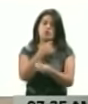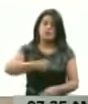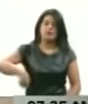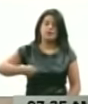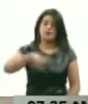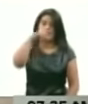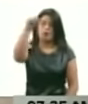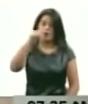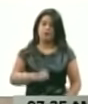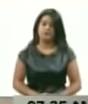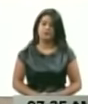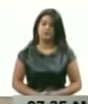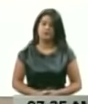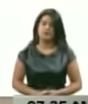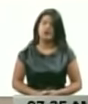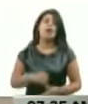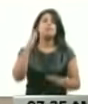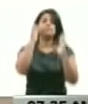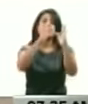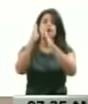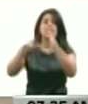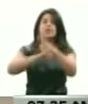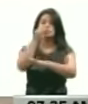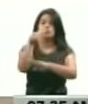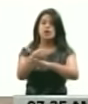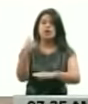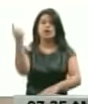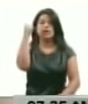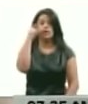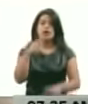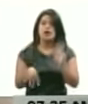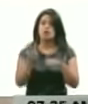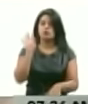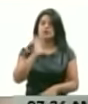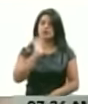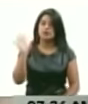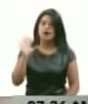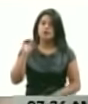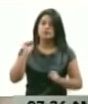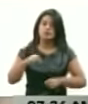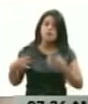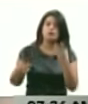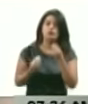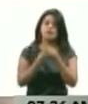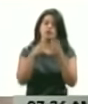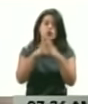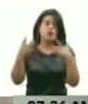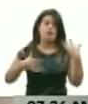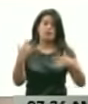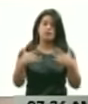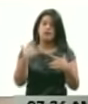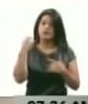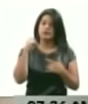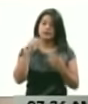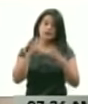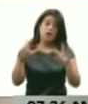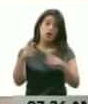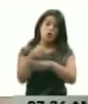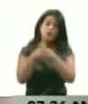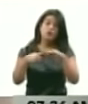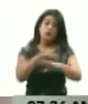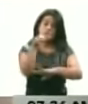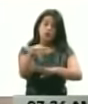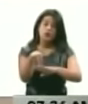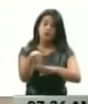Maduro. La Biblioteca Nacional, el día 14, va a sumarse con todas estas actividades que está organizando el Gobierno